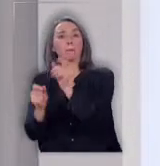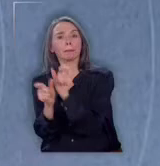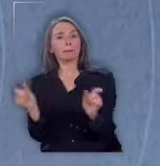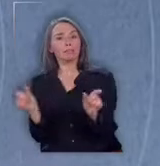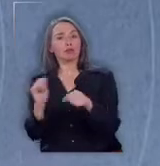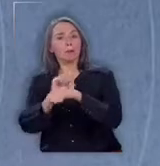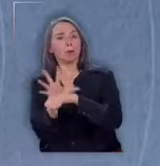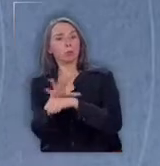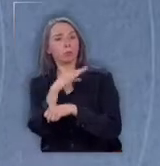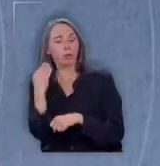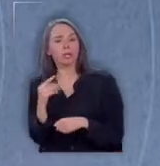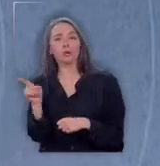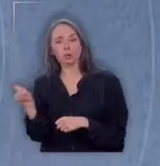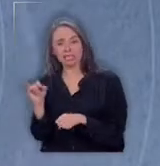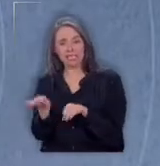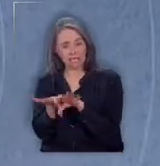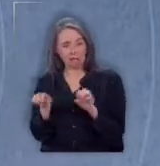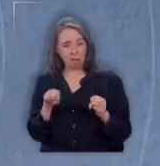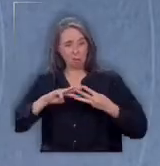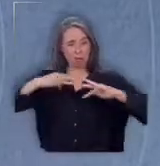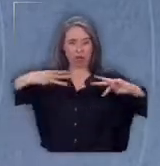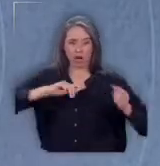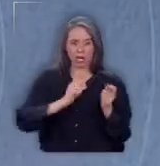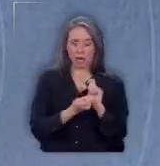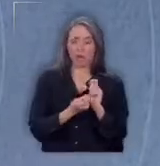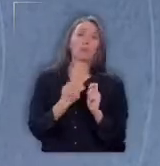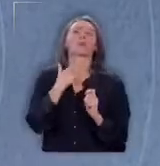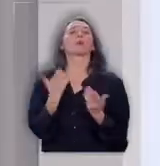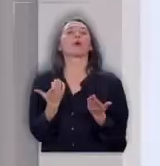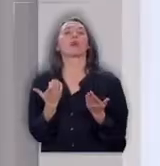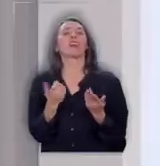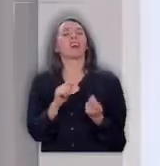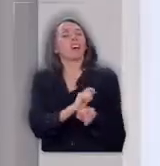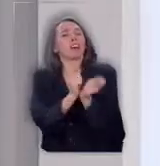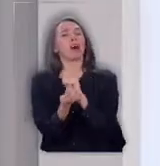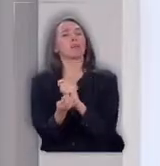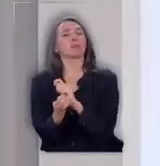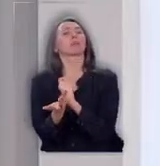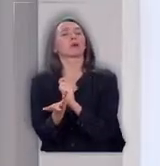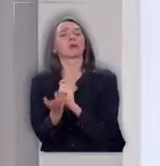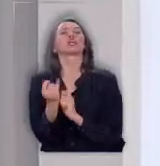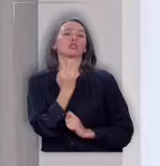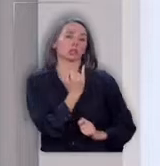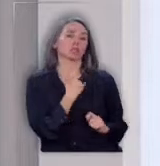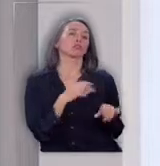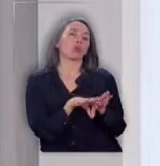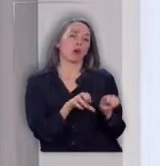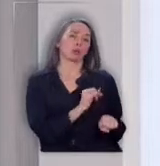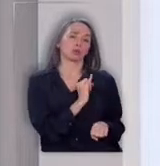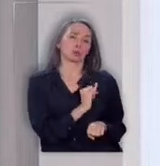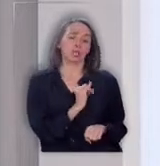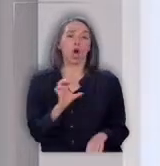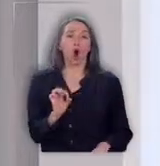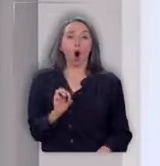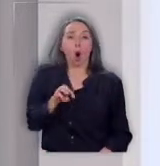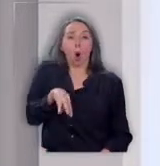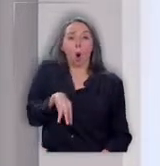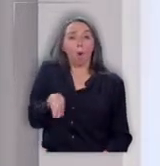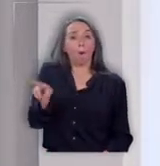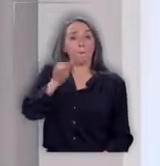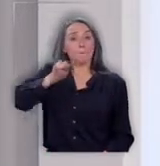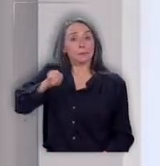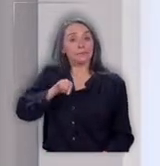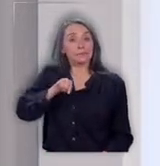comparte usted Este cambio de metodología y cuál es el sustento que hay detrás de esto sí absolutamente la verdad es que la Organización Mundial de la